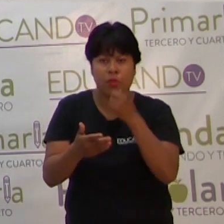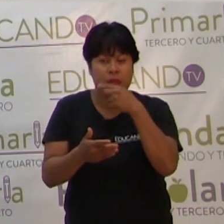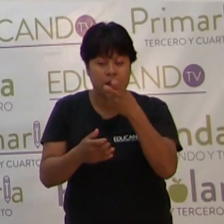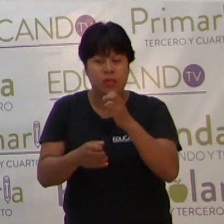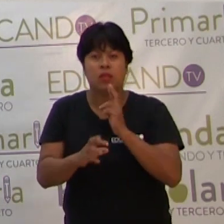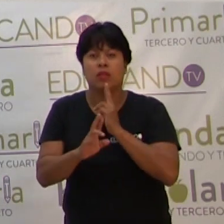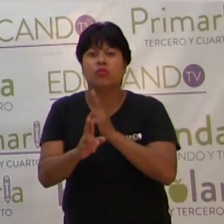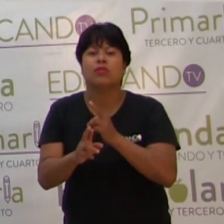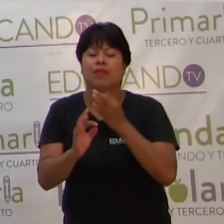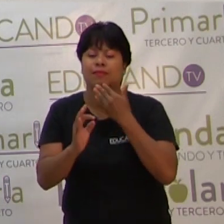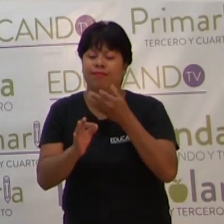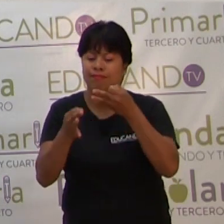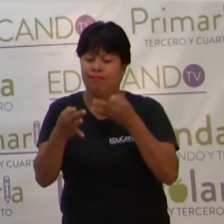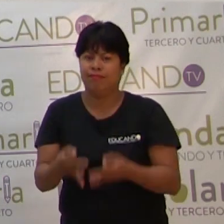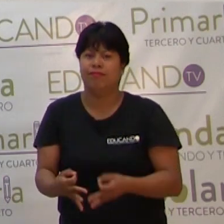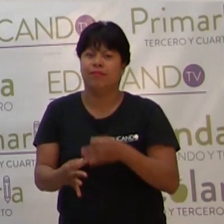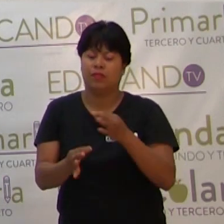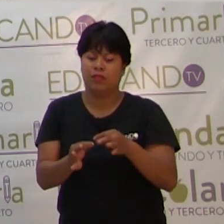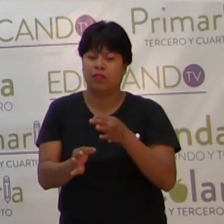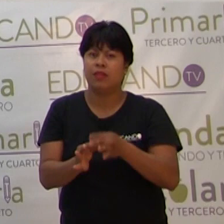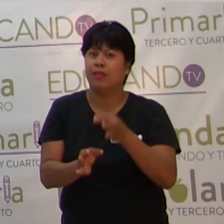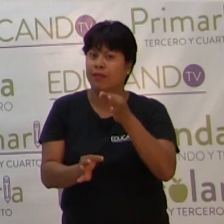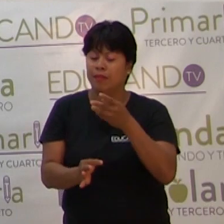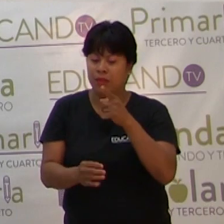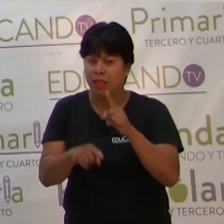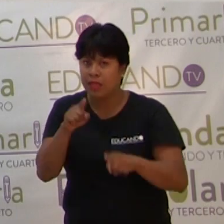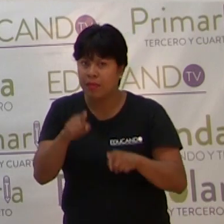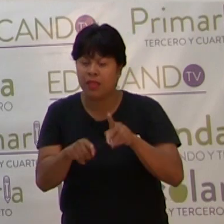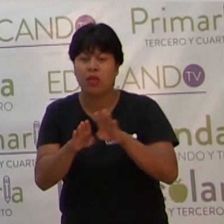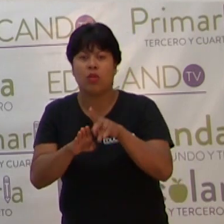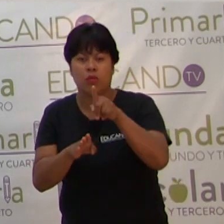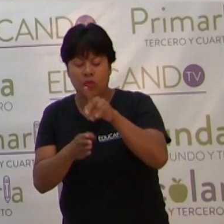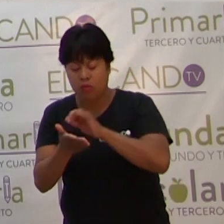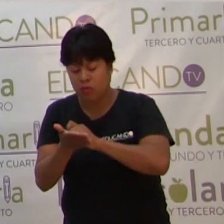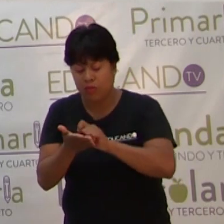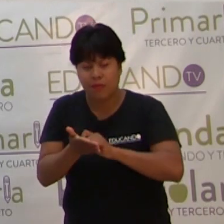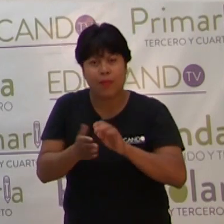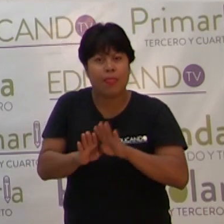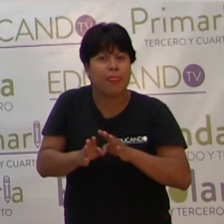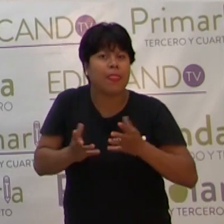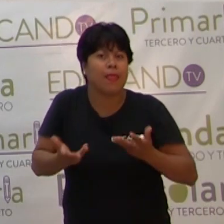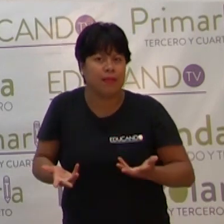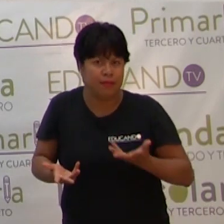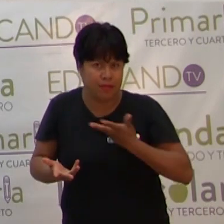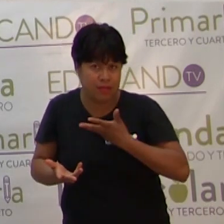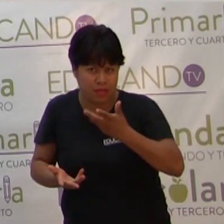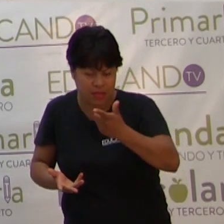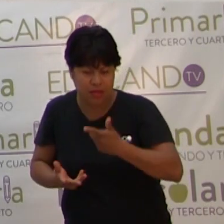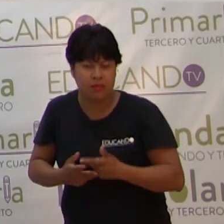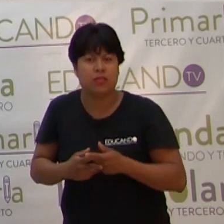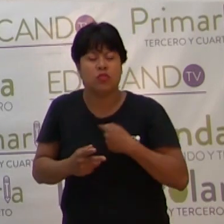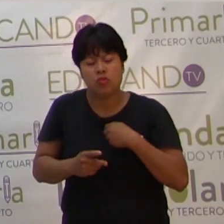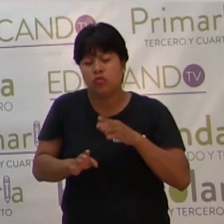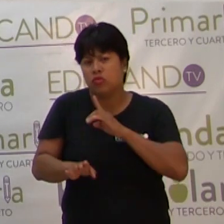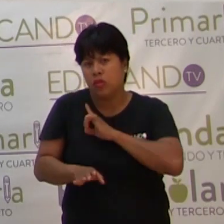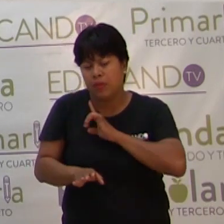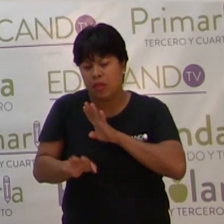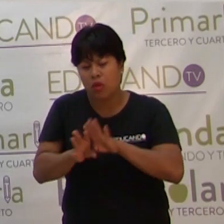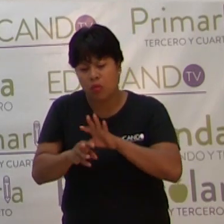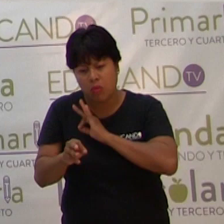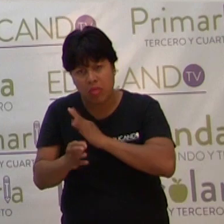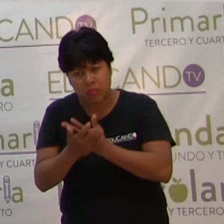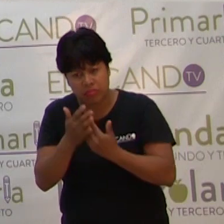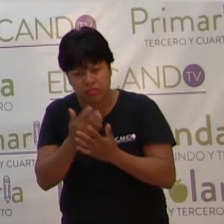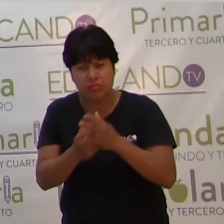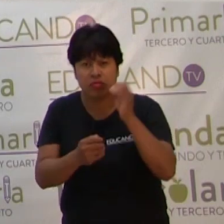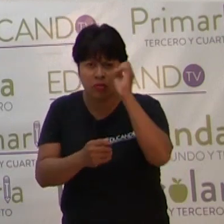nuestro resultado sea el adecuado. Pero va a depender muchísimo de la situación que tengas. Pero te estoy dando algunas estrategias, algunos